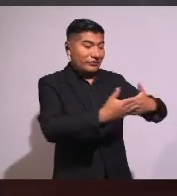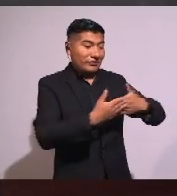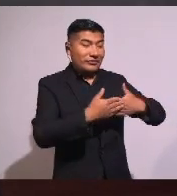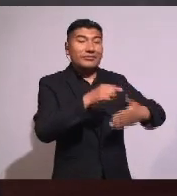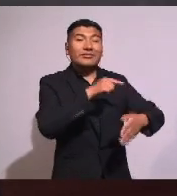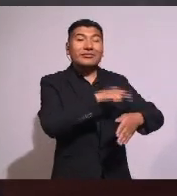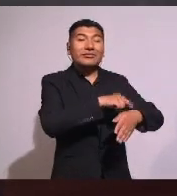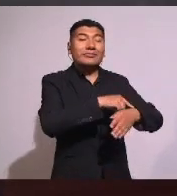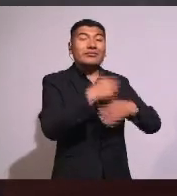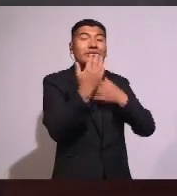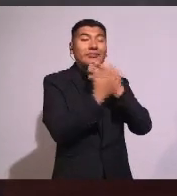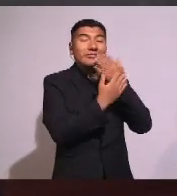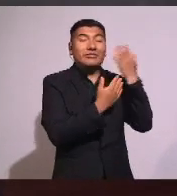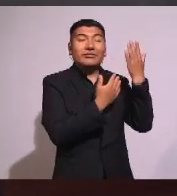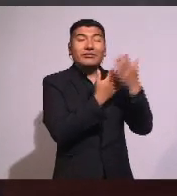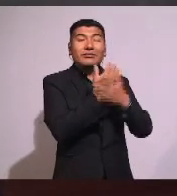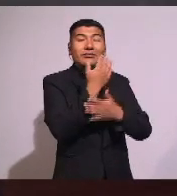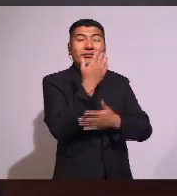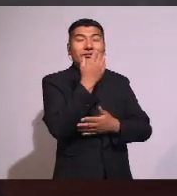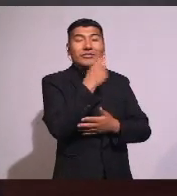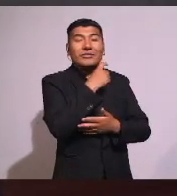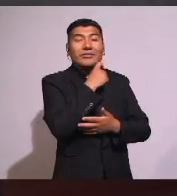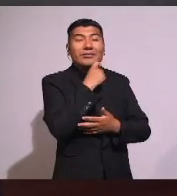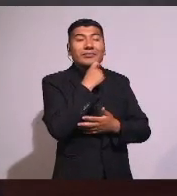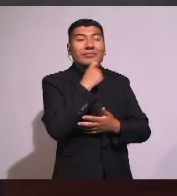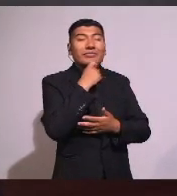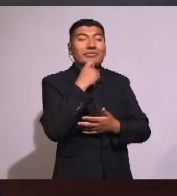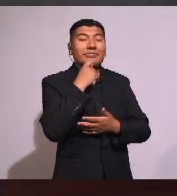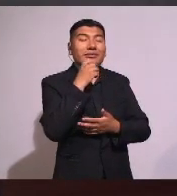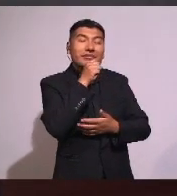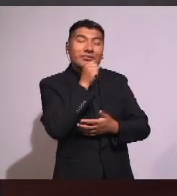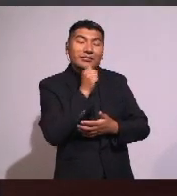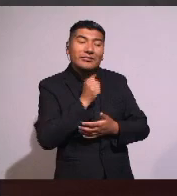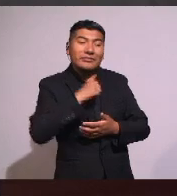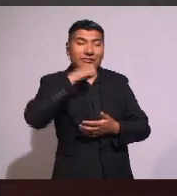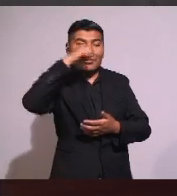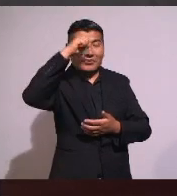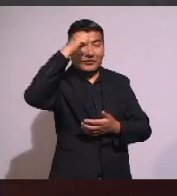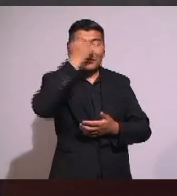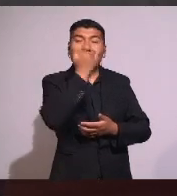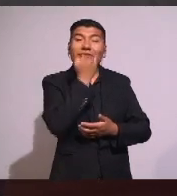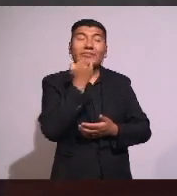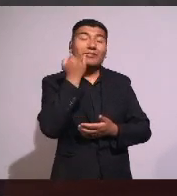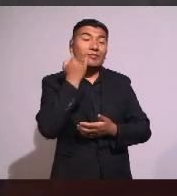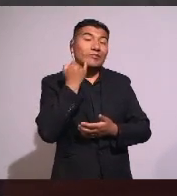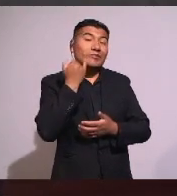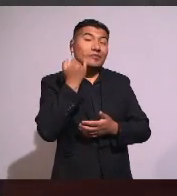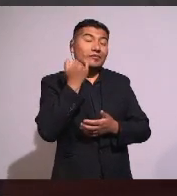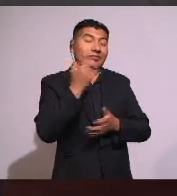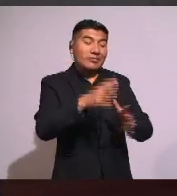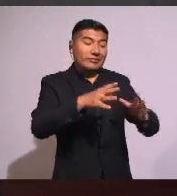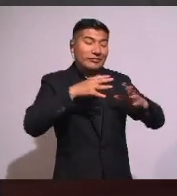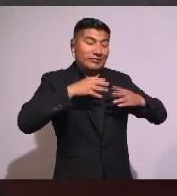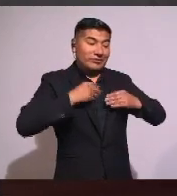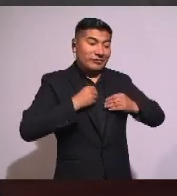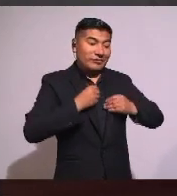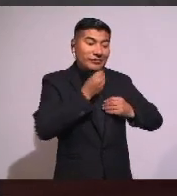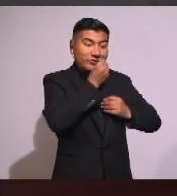son los brazos secos del anciano Israel que reciben la flor de la